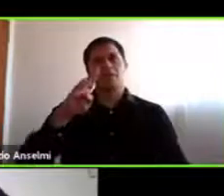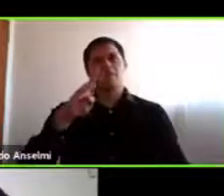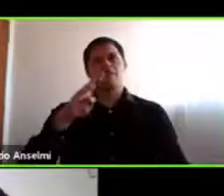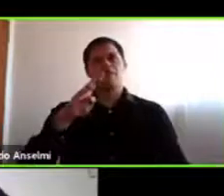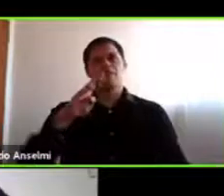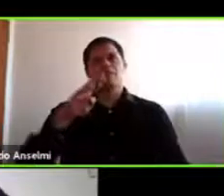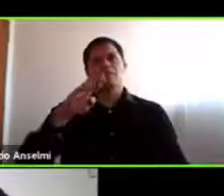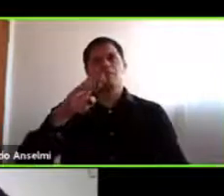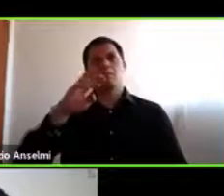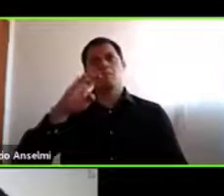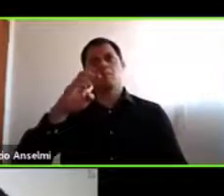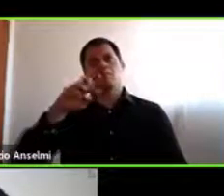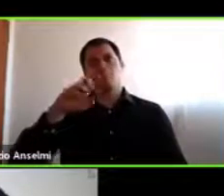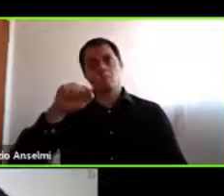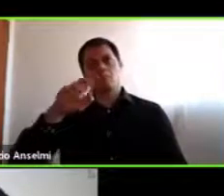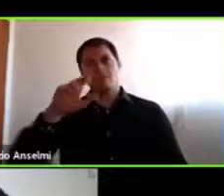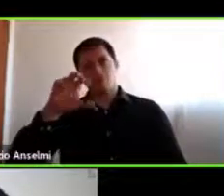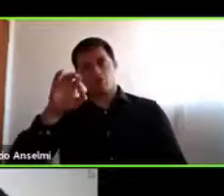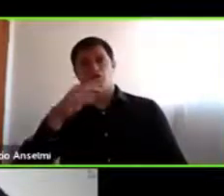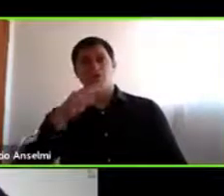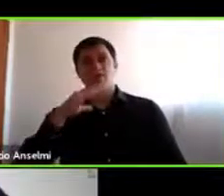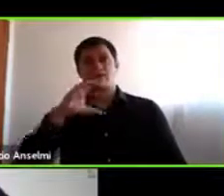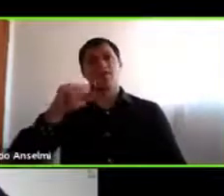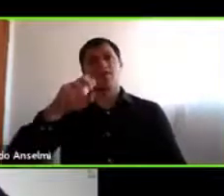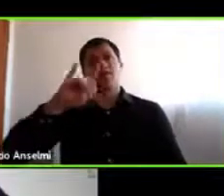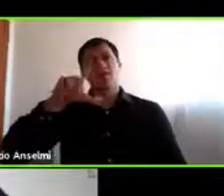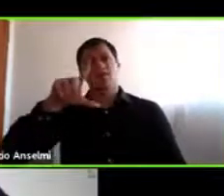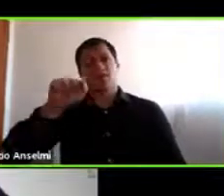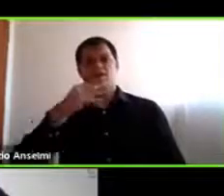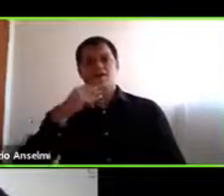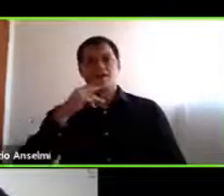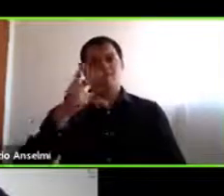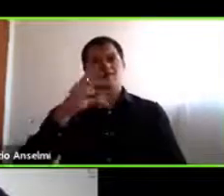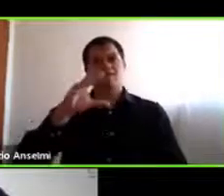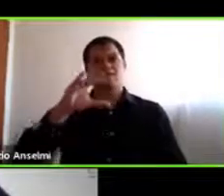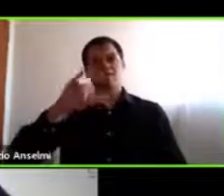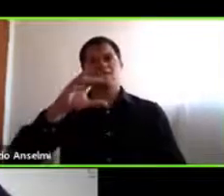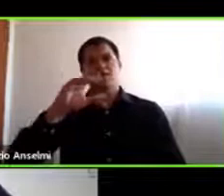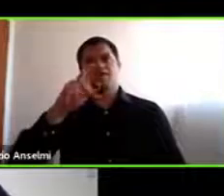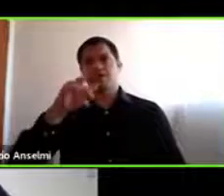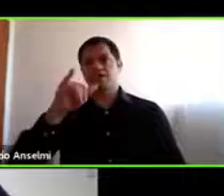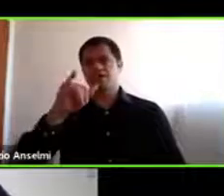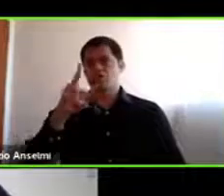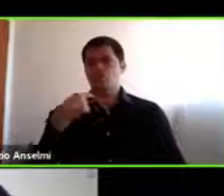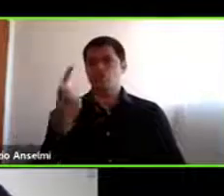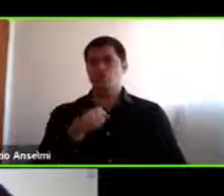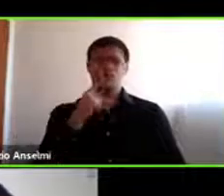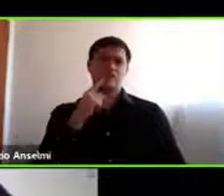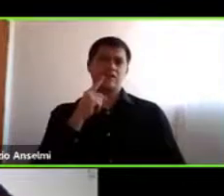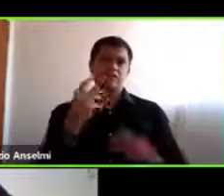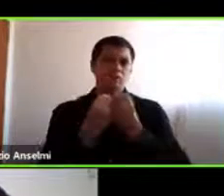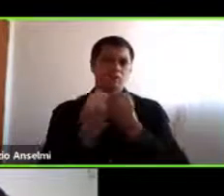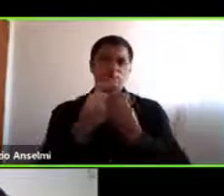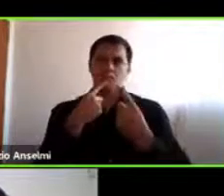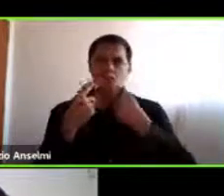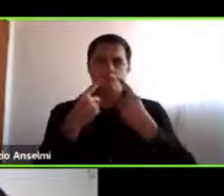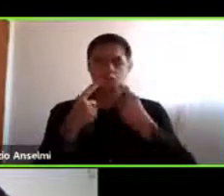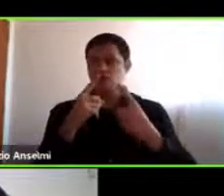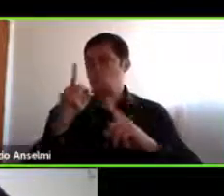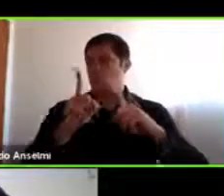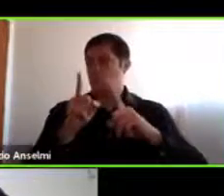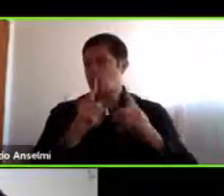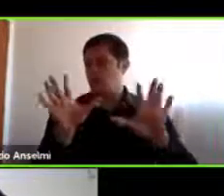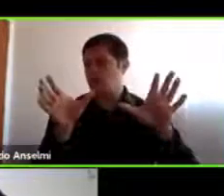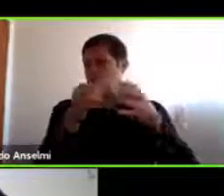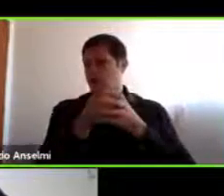muy buena presentación tenemos muchas preguntas las voy a tratar de ir agrupando hay algunas que son